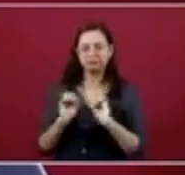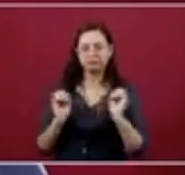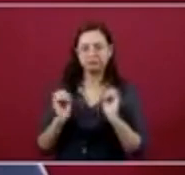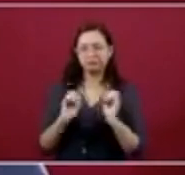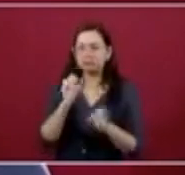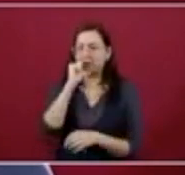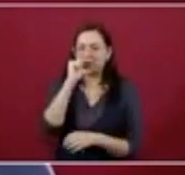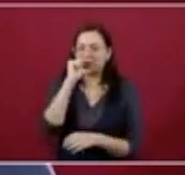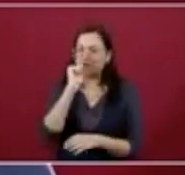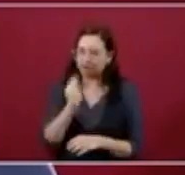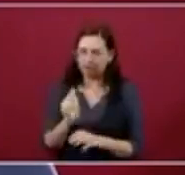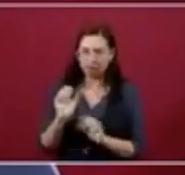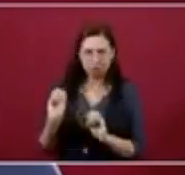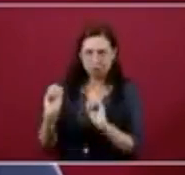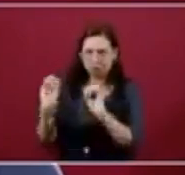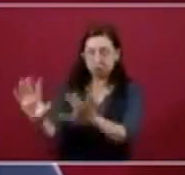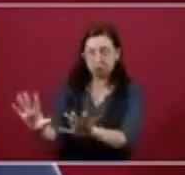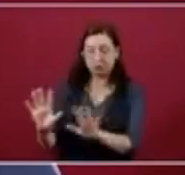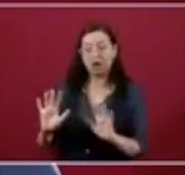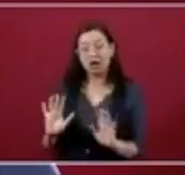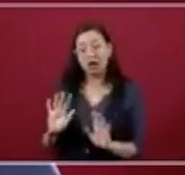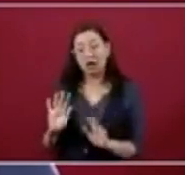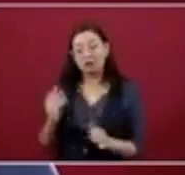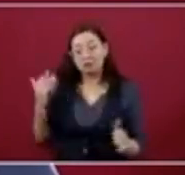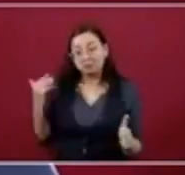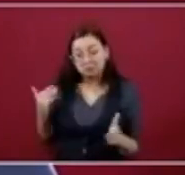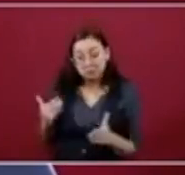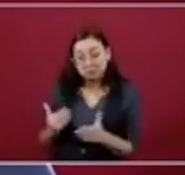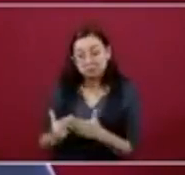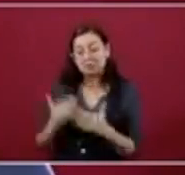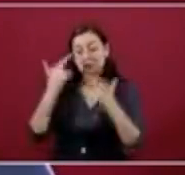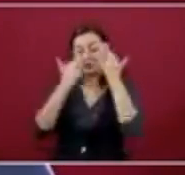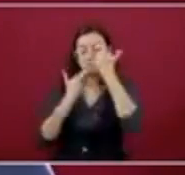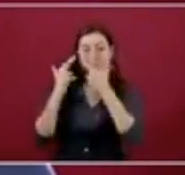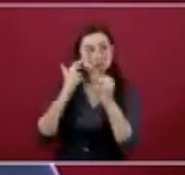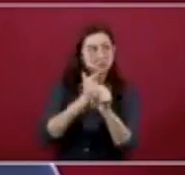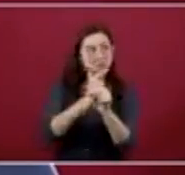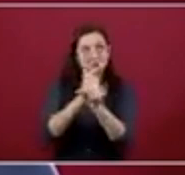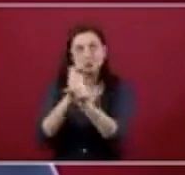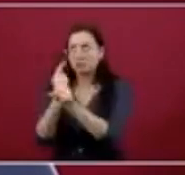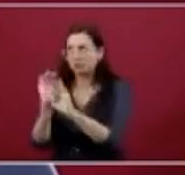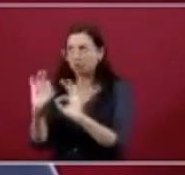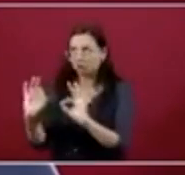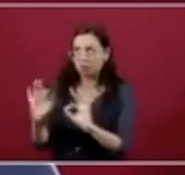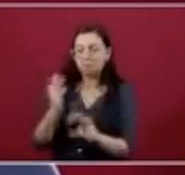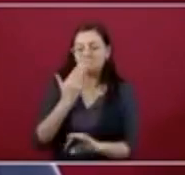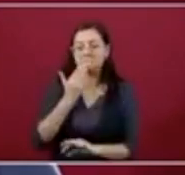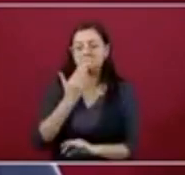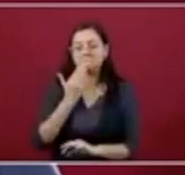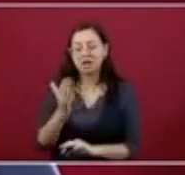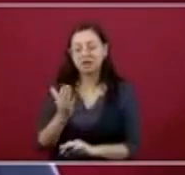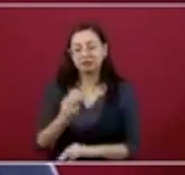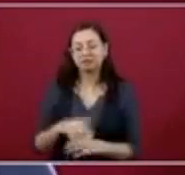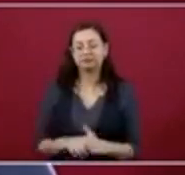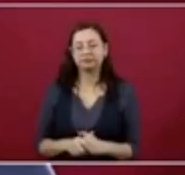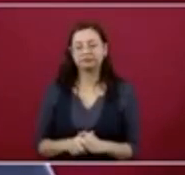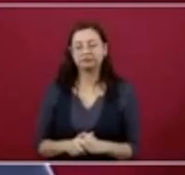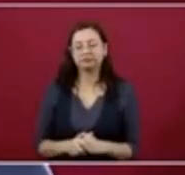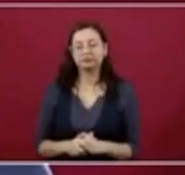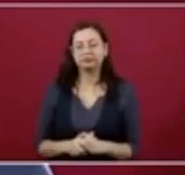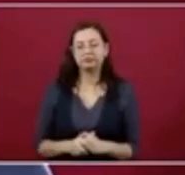no se llevaron nada, al menos hasta ahorita el recuento que hemos hecho. De todas maneras, en